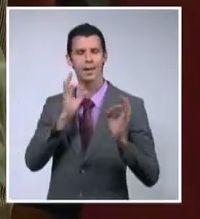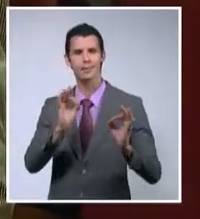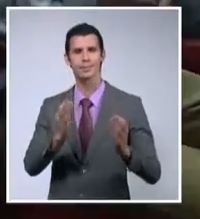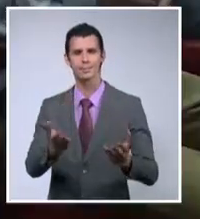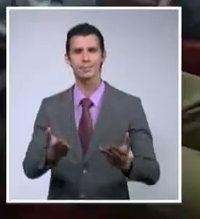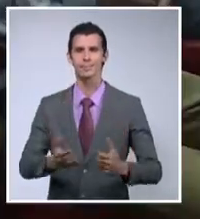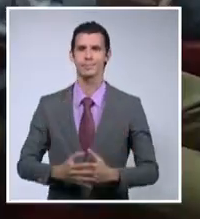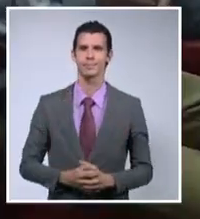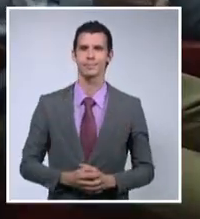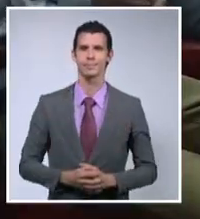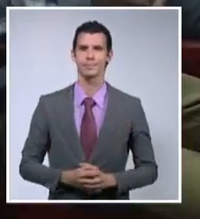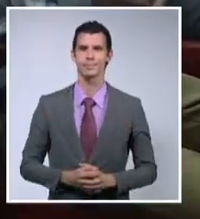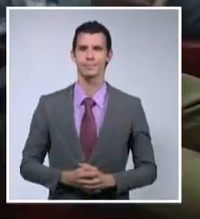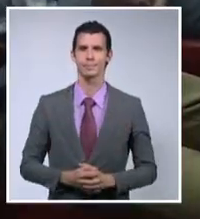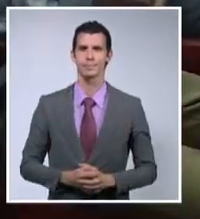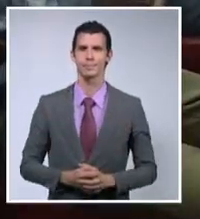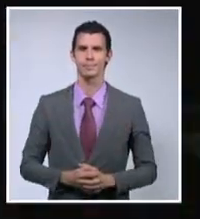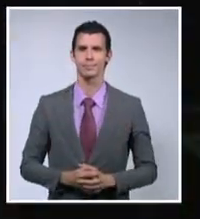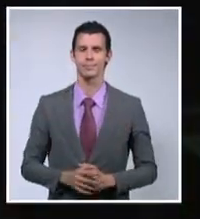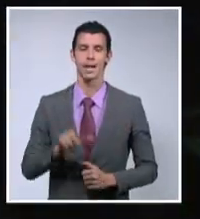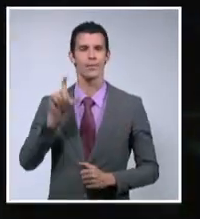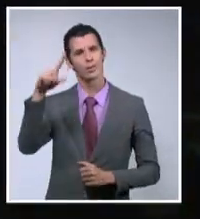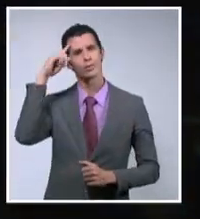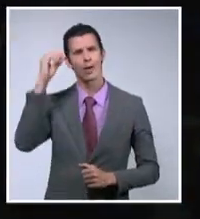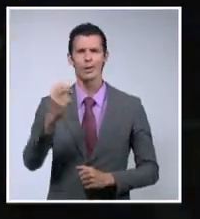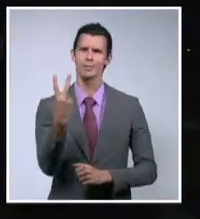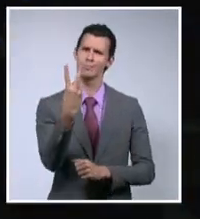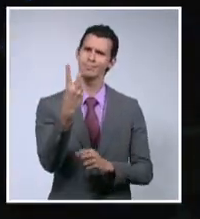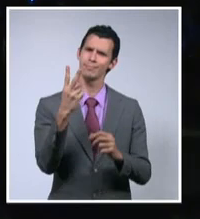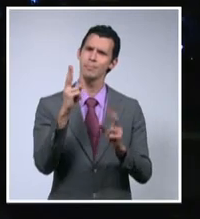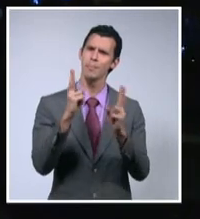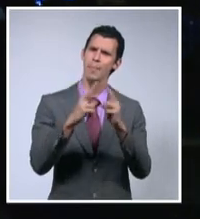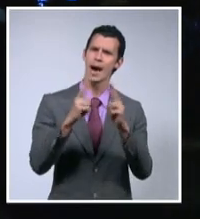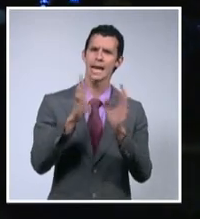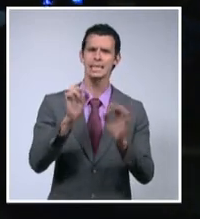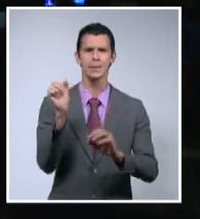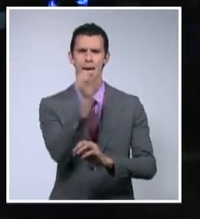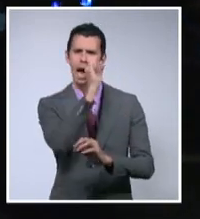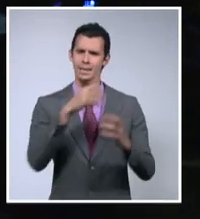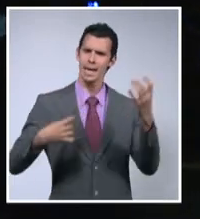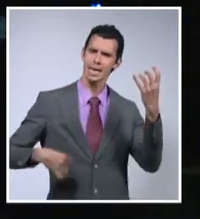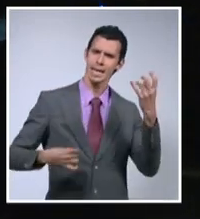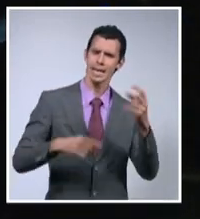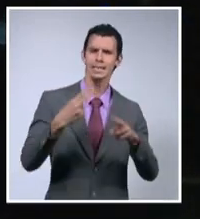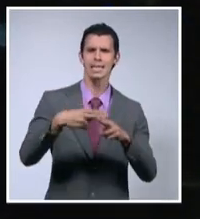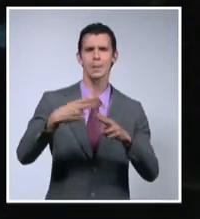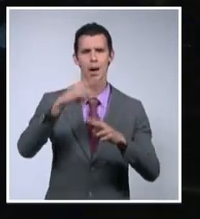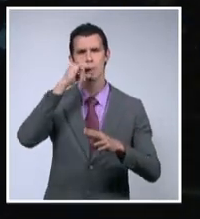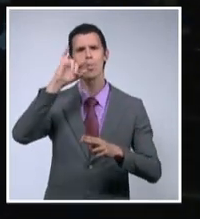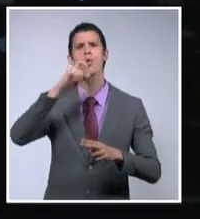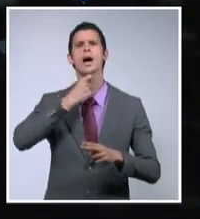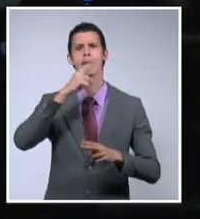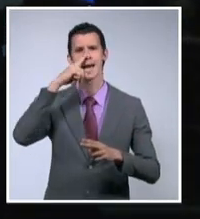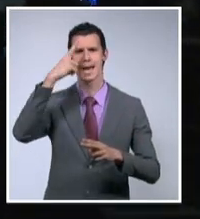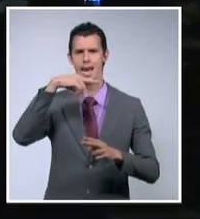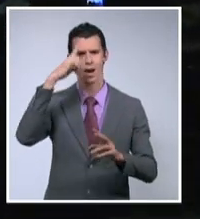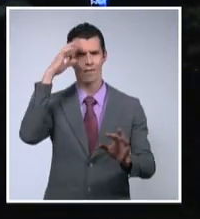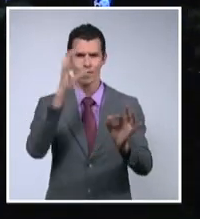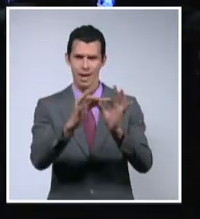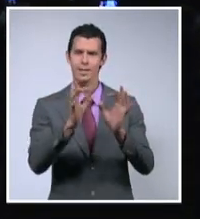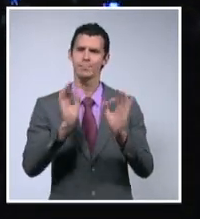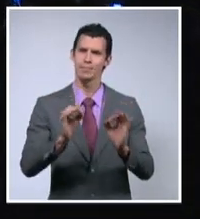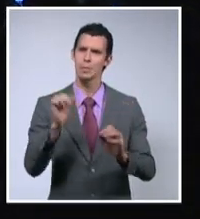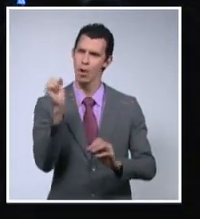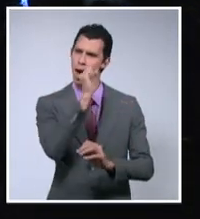fe fue también este acto de graduación, un momento para homenajear a todos los valientes que a lo largo del país y desde el centro